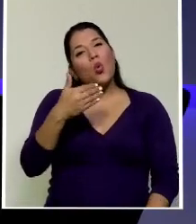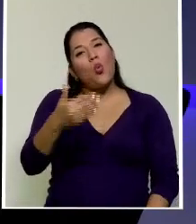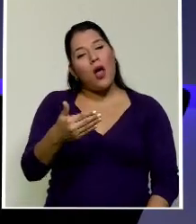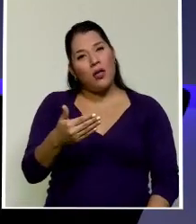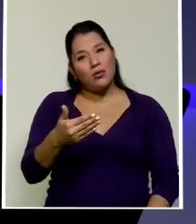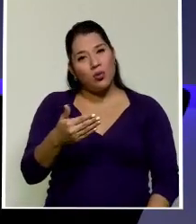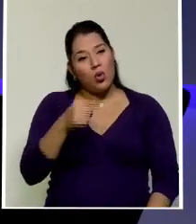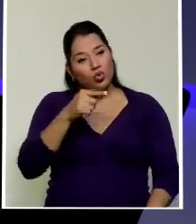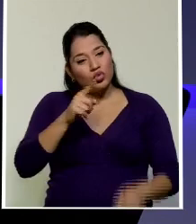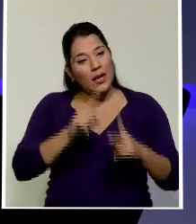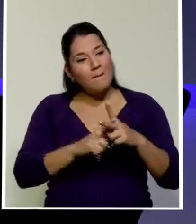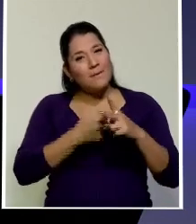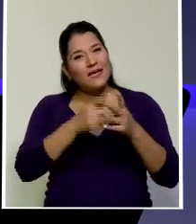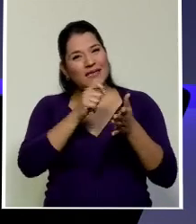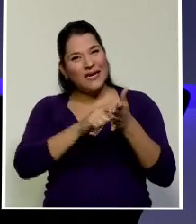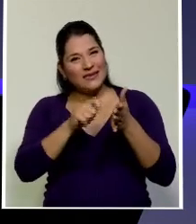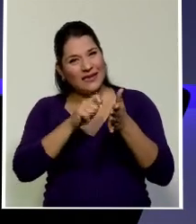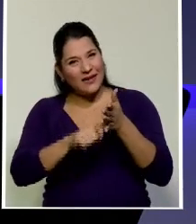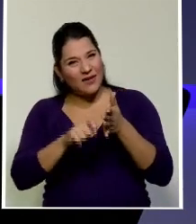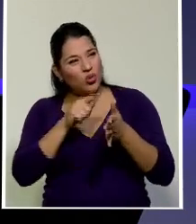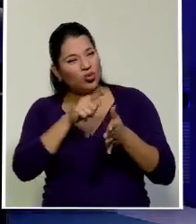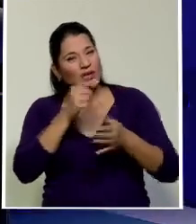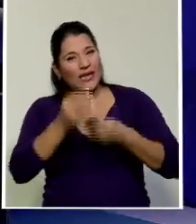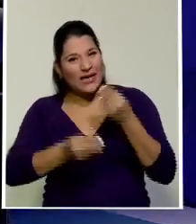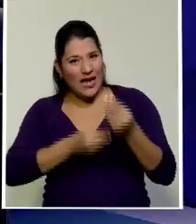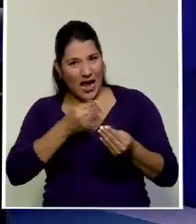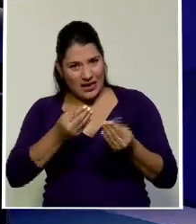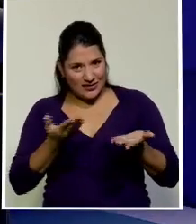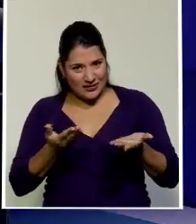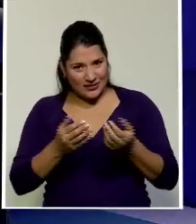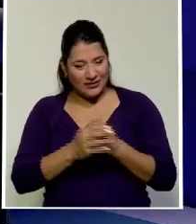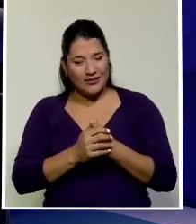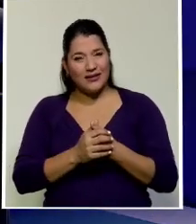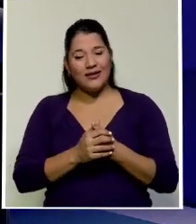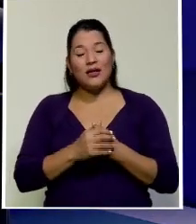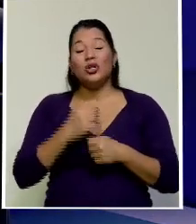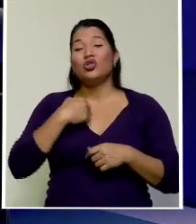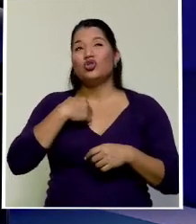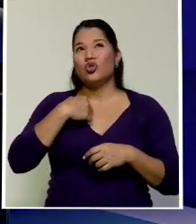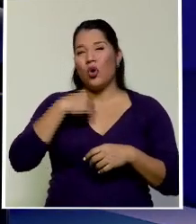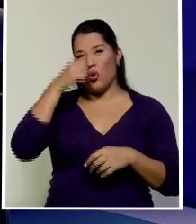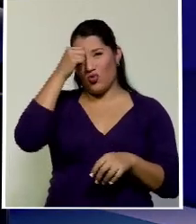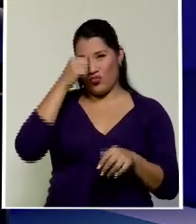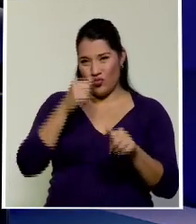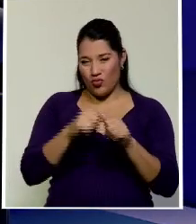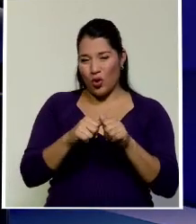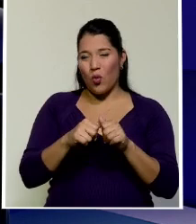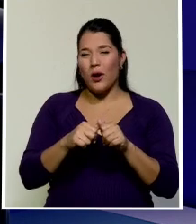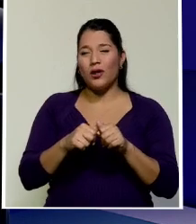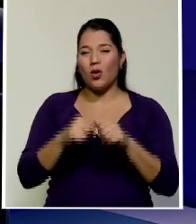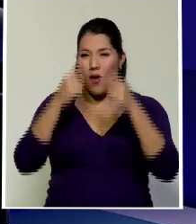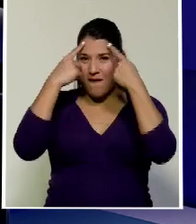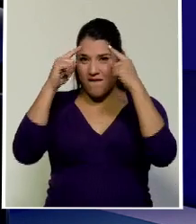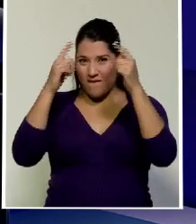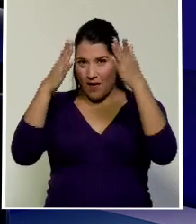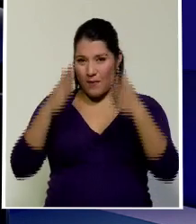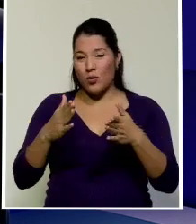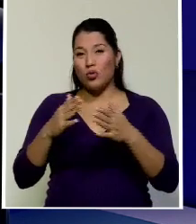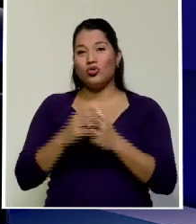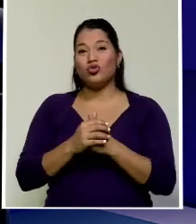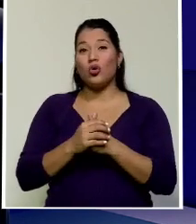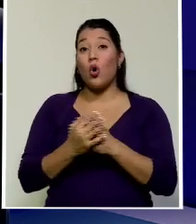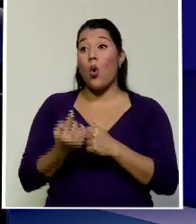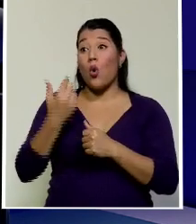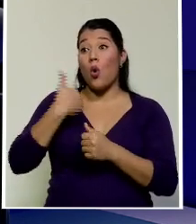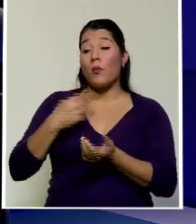de la escritura, ¿qué rituales de escritura tenés? Recuerdo, voy a citar algunos de los famosos, que Claro. Hemingway escribía de pie